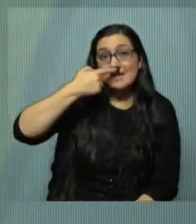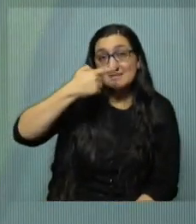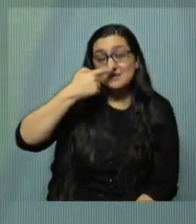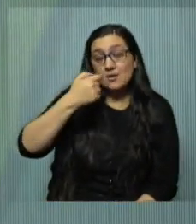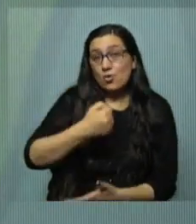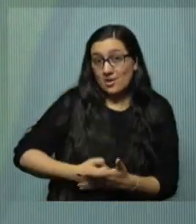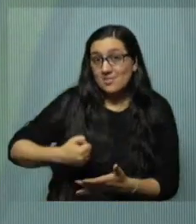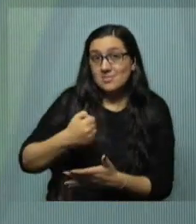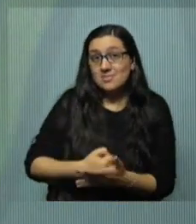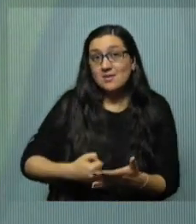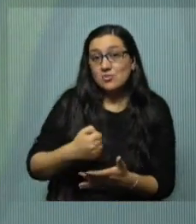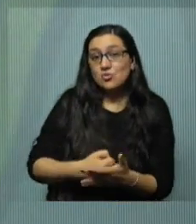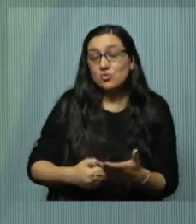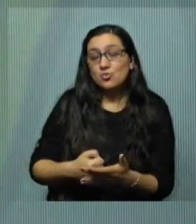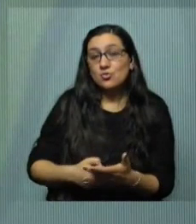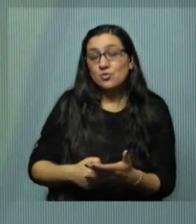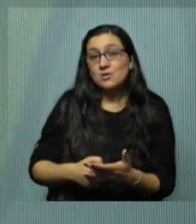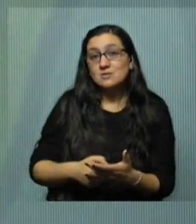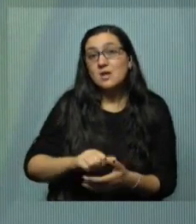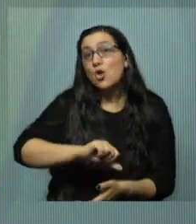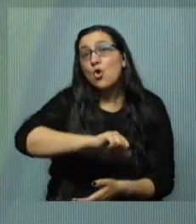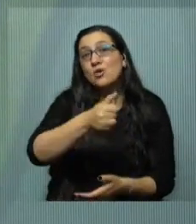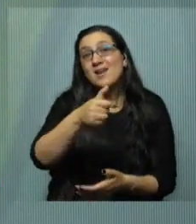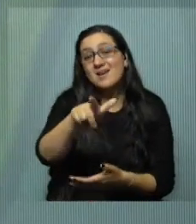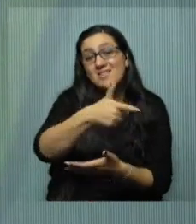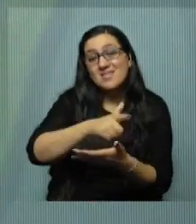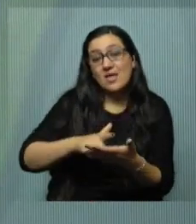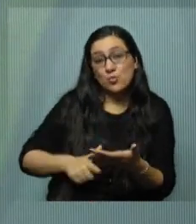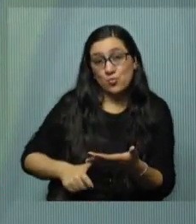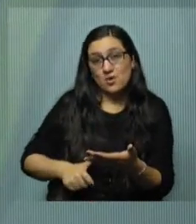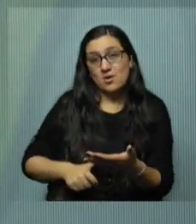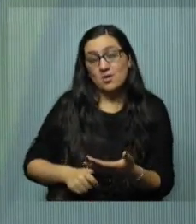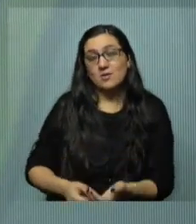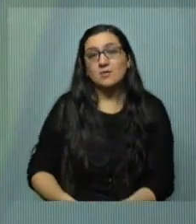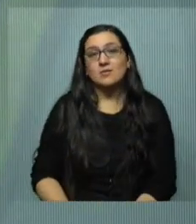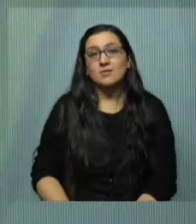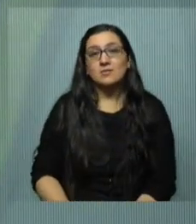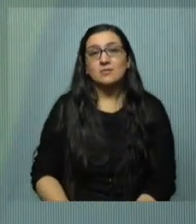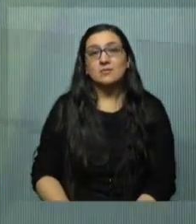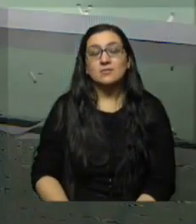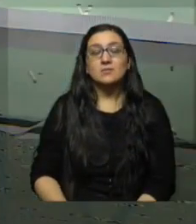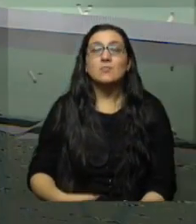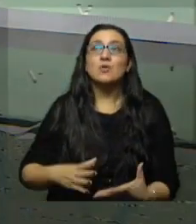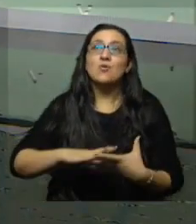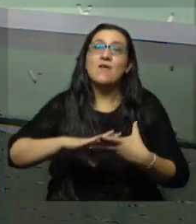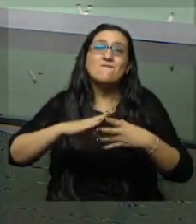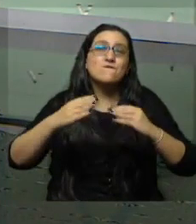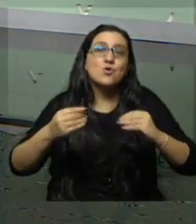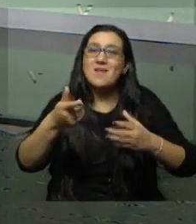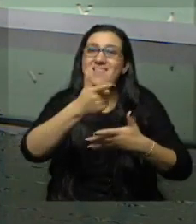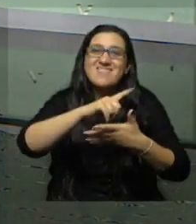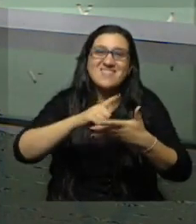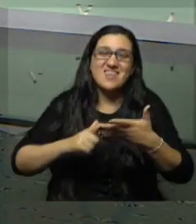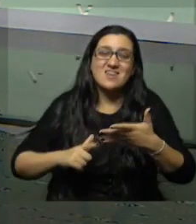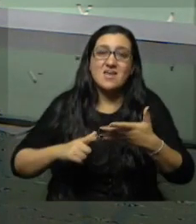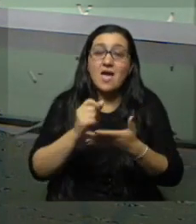es de hacer literatura o humildemente, o entre comillas, ¿no? De ponerle un cierto toque literario